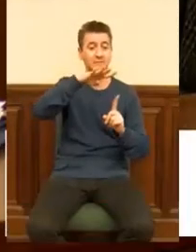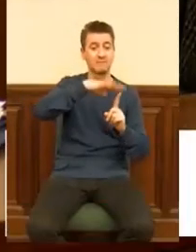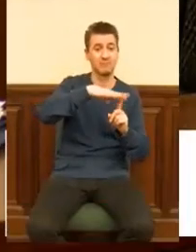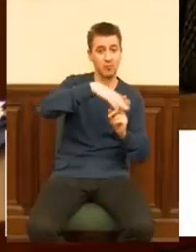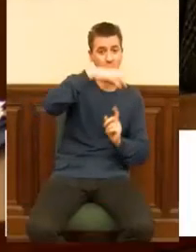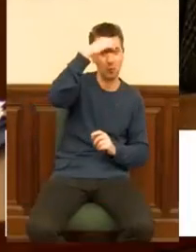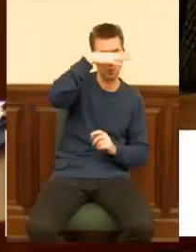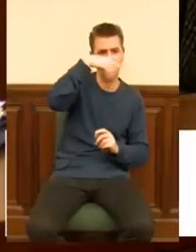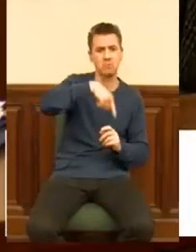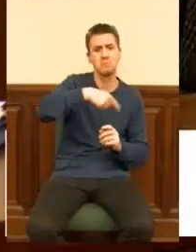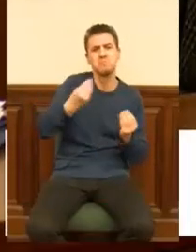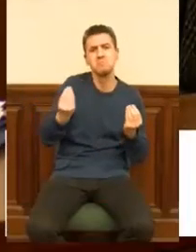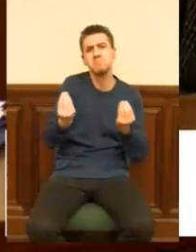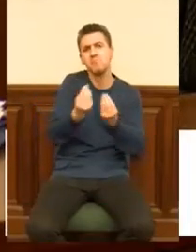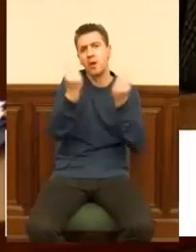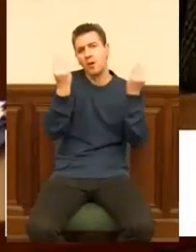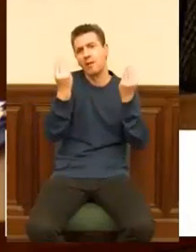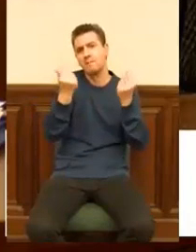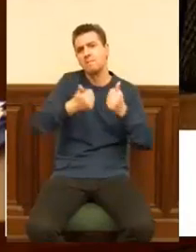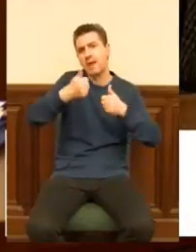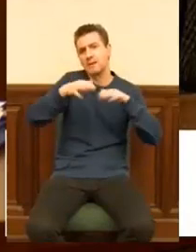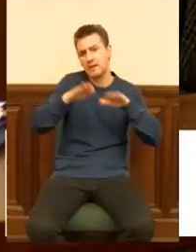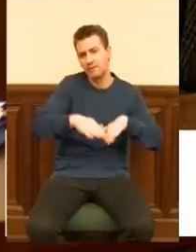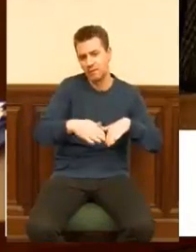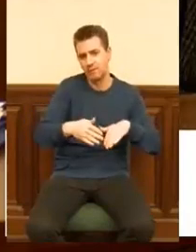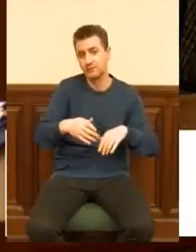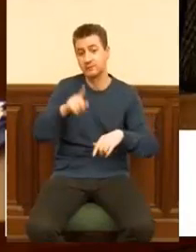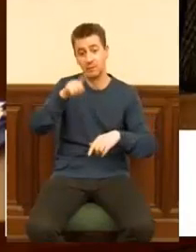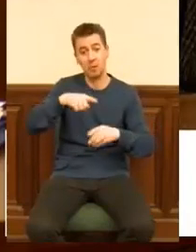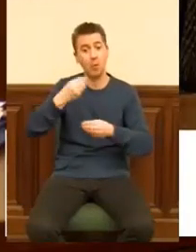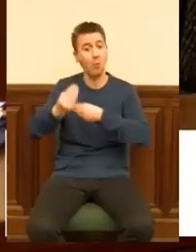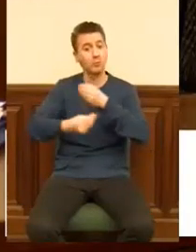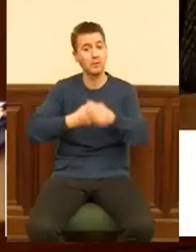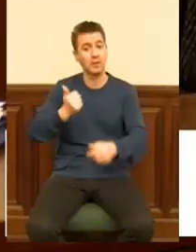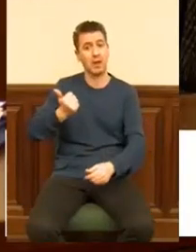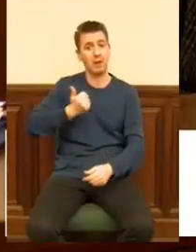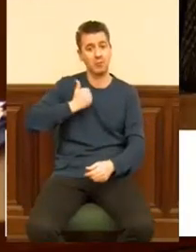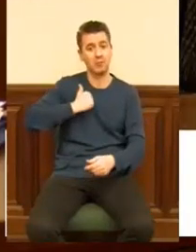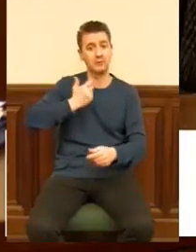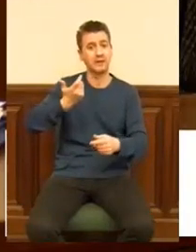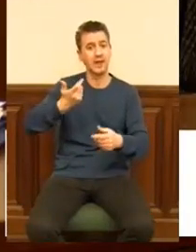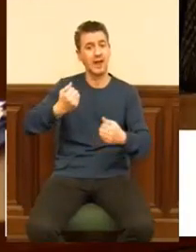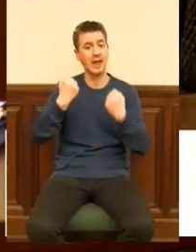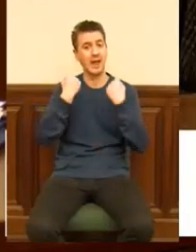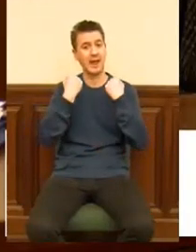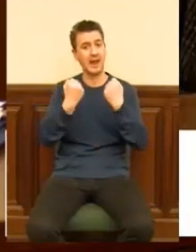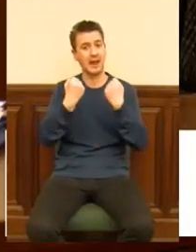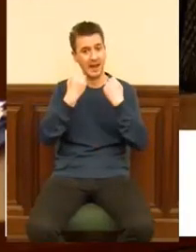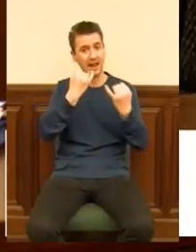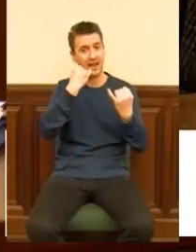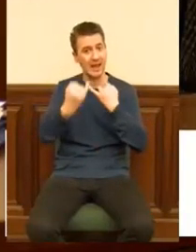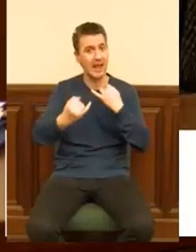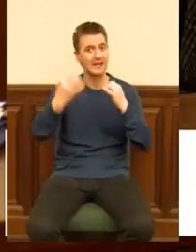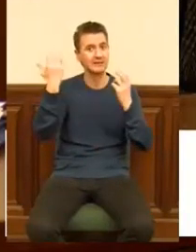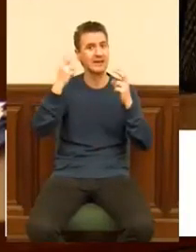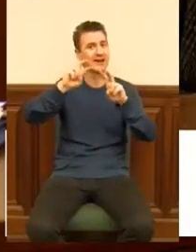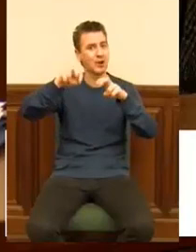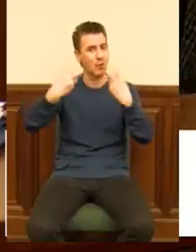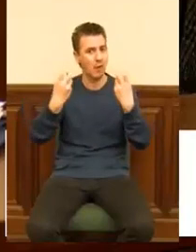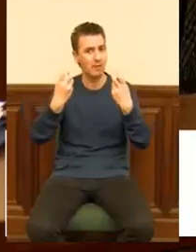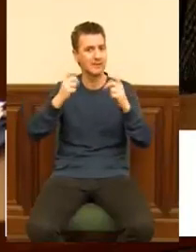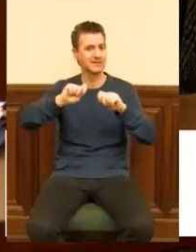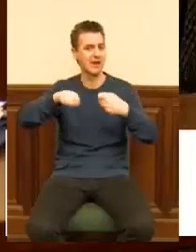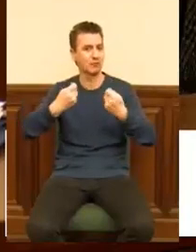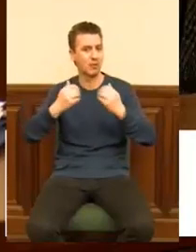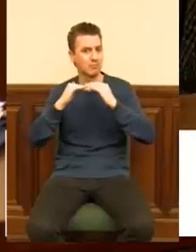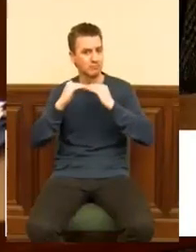utilizando energías renovables. En ese sentido, pues les invitamos a trasladar a sus compañeras y